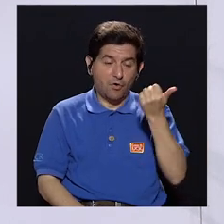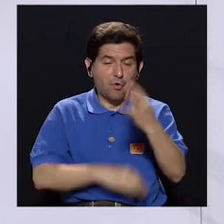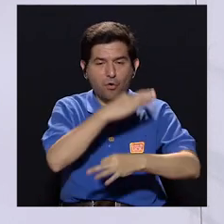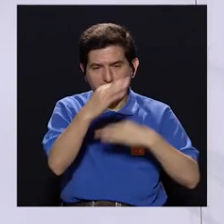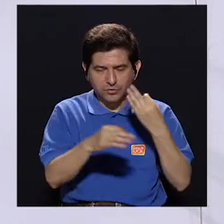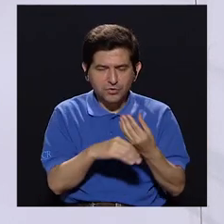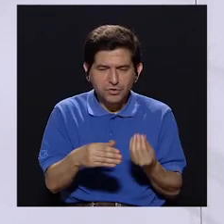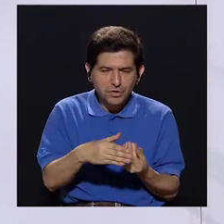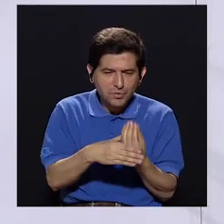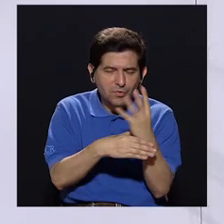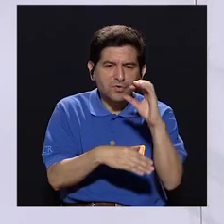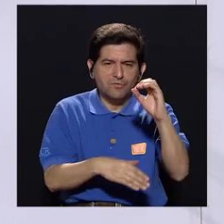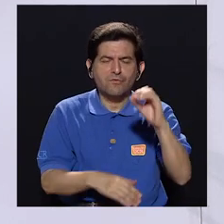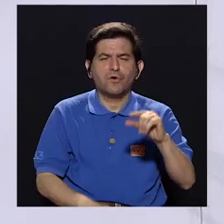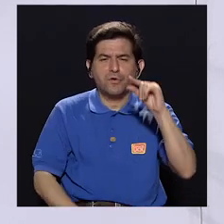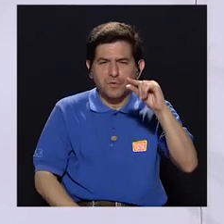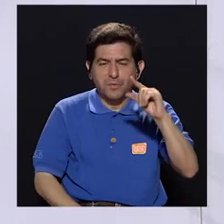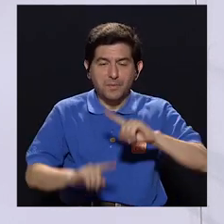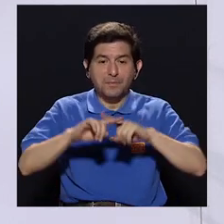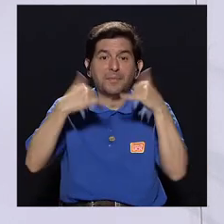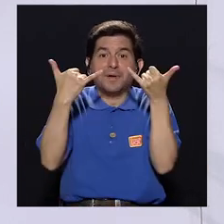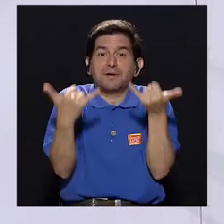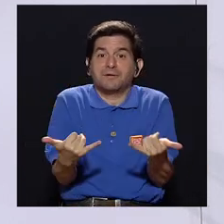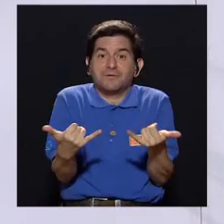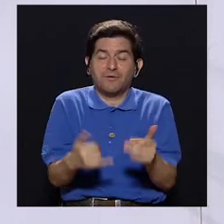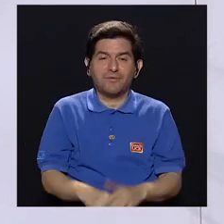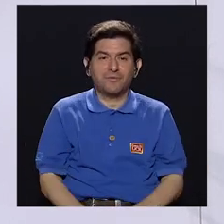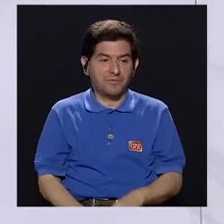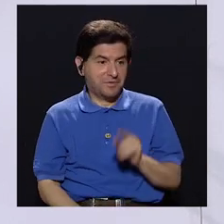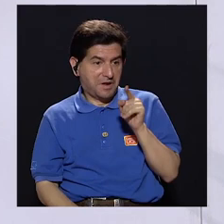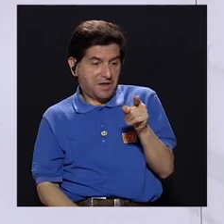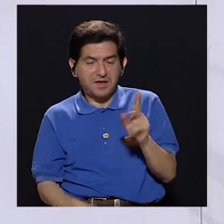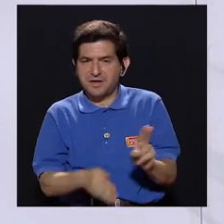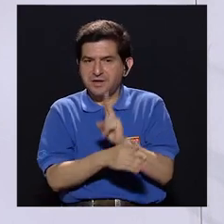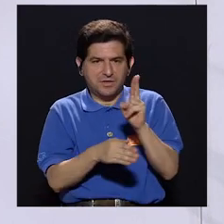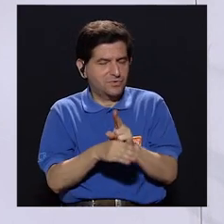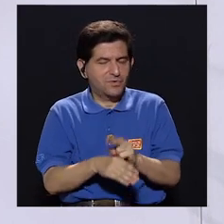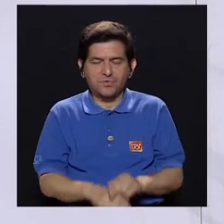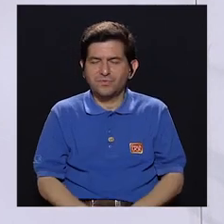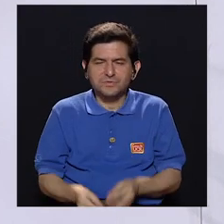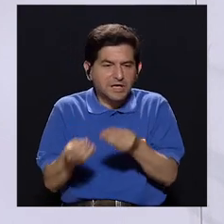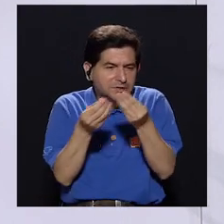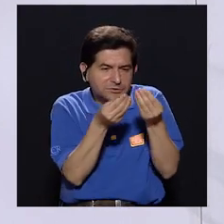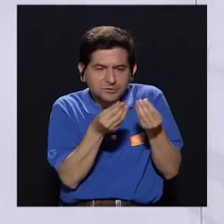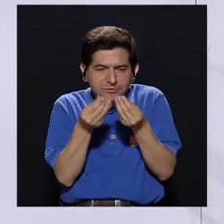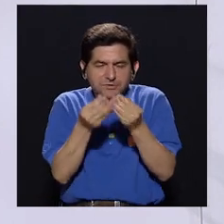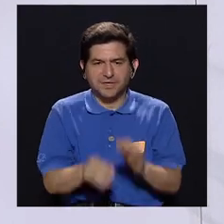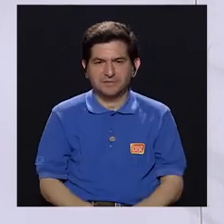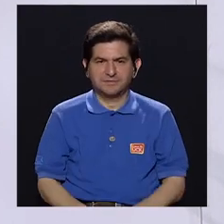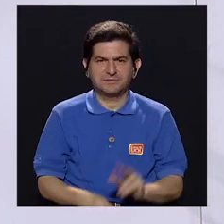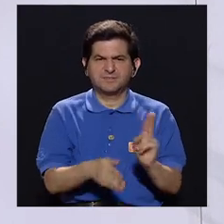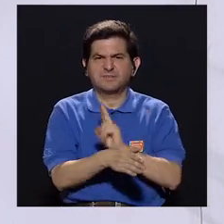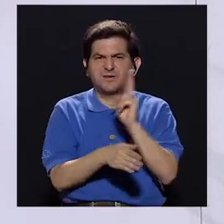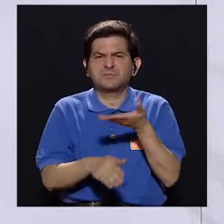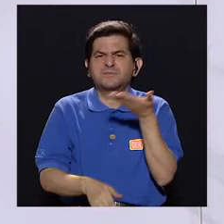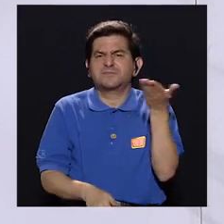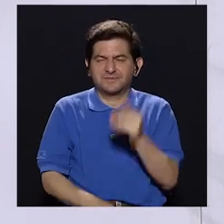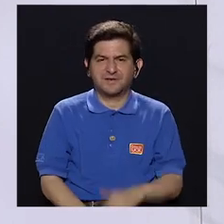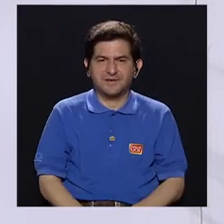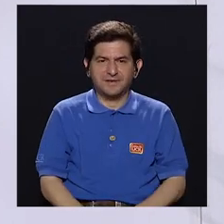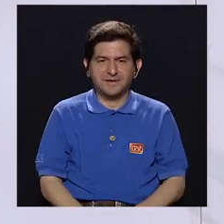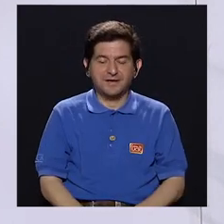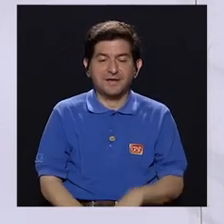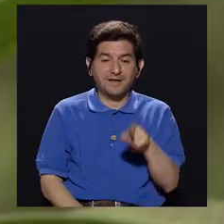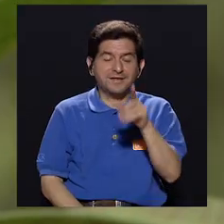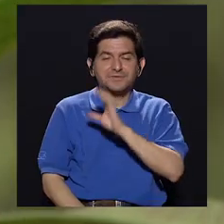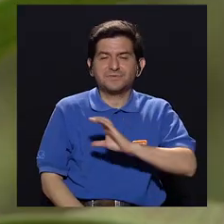miniatura relacionado a los dos anteriores pero en este caso las dráculas no usan una feromona lo que ellas han utilizado